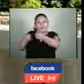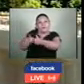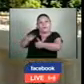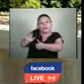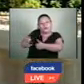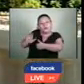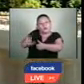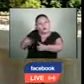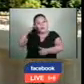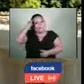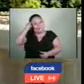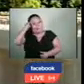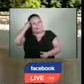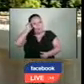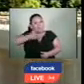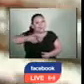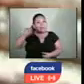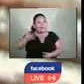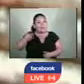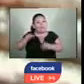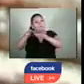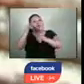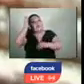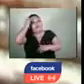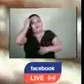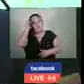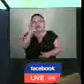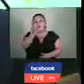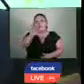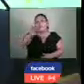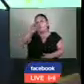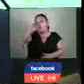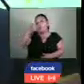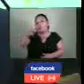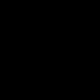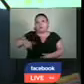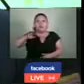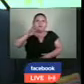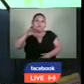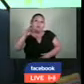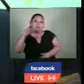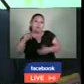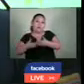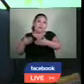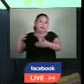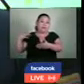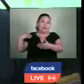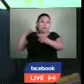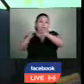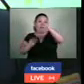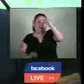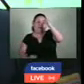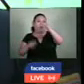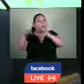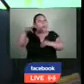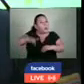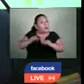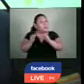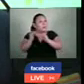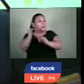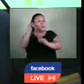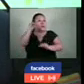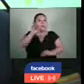señalan que es necesario tener presente la caída del 15% del año 2020. Y vamos a tener un crecimiento de alrededor del 4%.